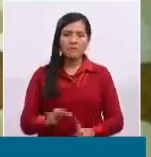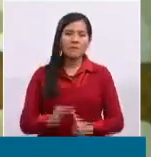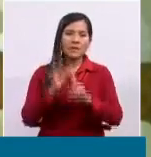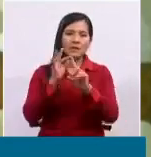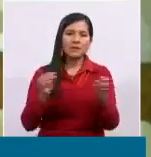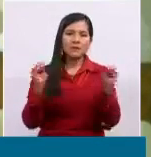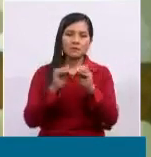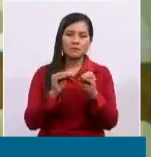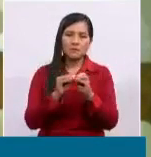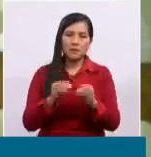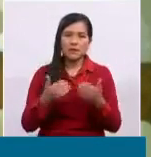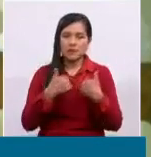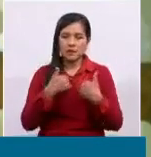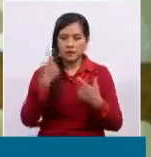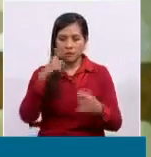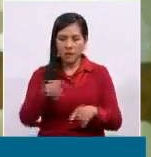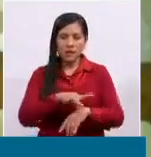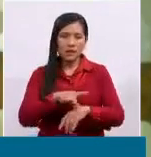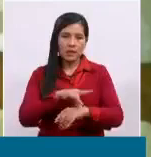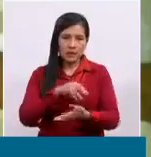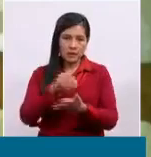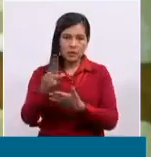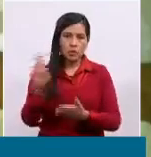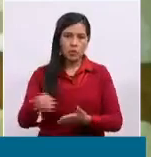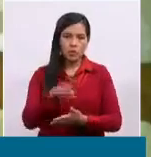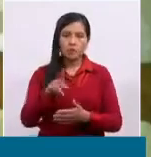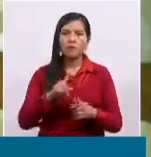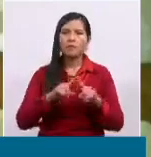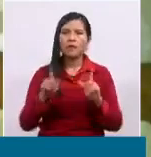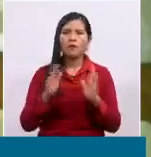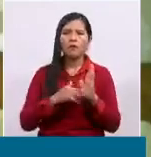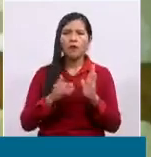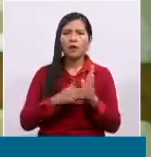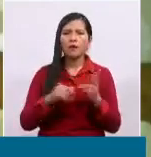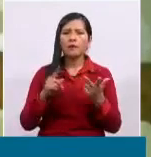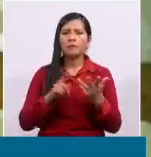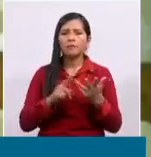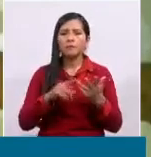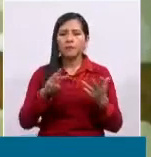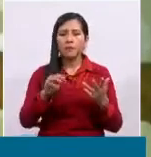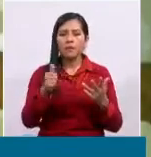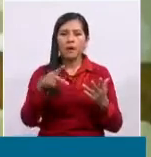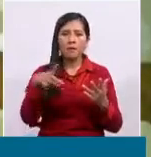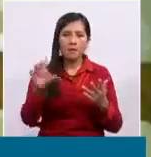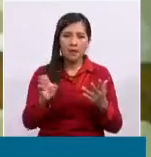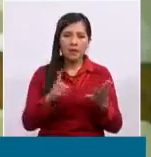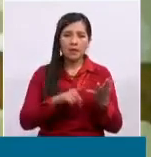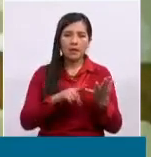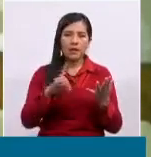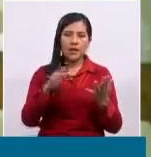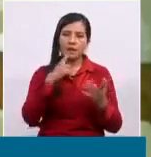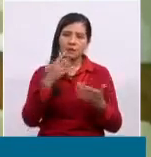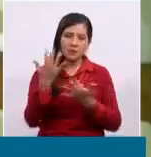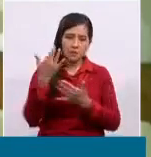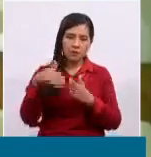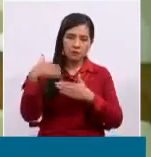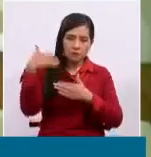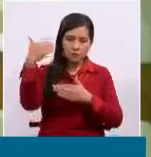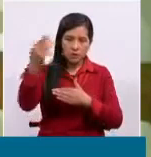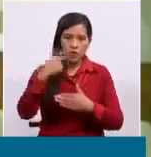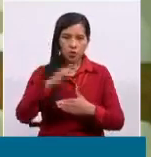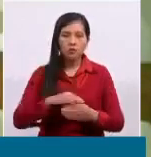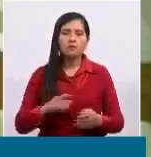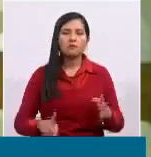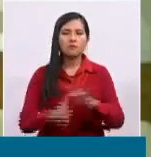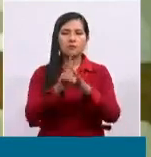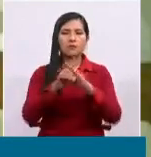principales fertilizantes utilizados en el mundo. Nos faltaría lo que sería el MAP y el DAP, que igual seguramente en un corto plazo ya vamos a